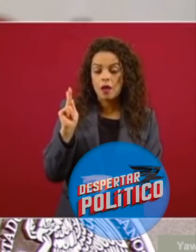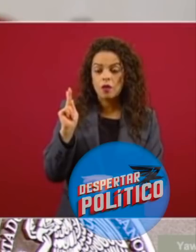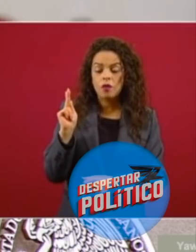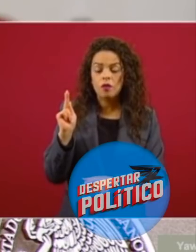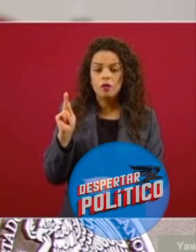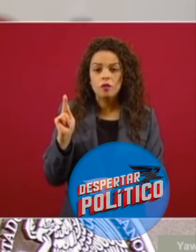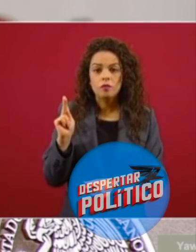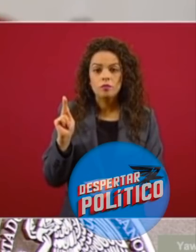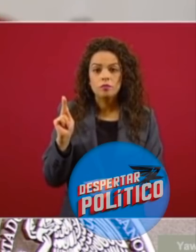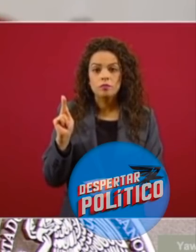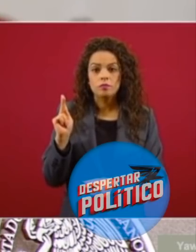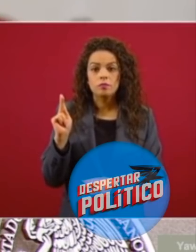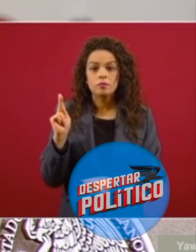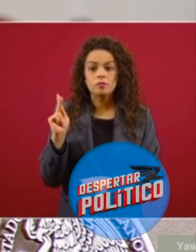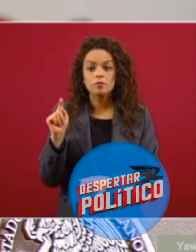repartieron